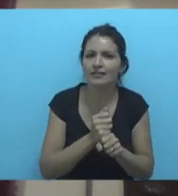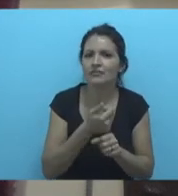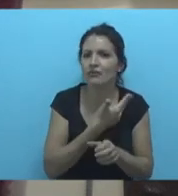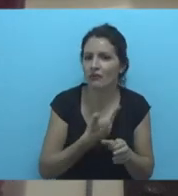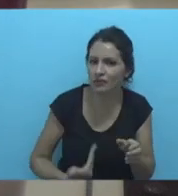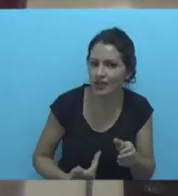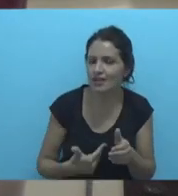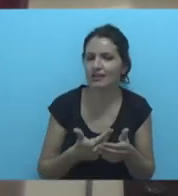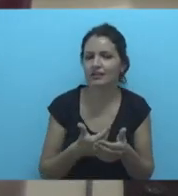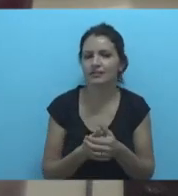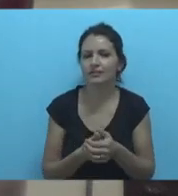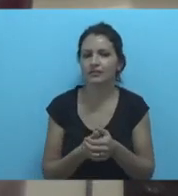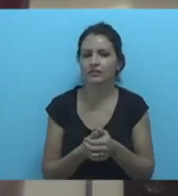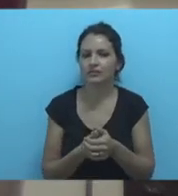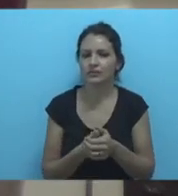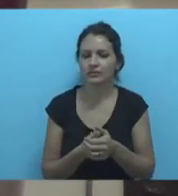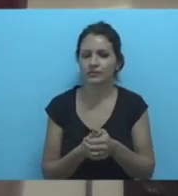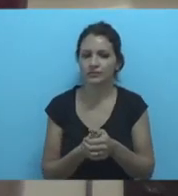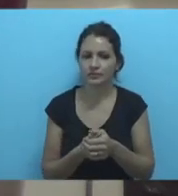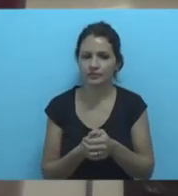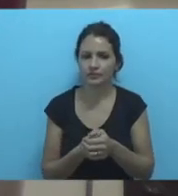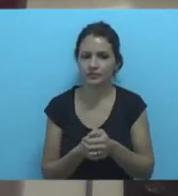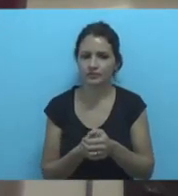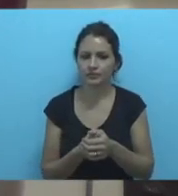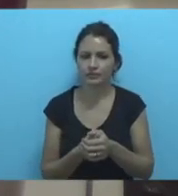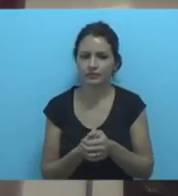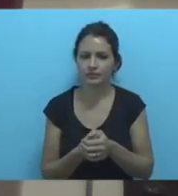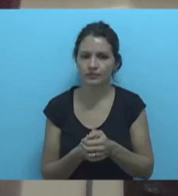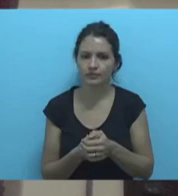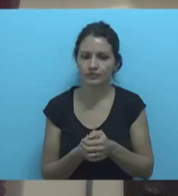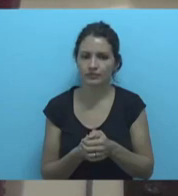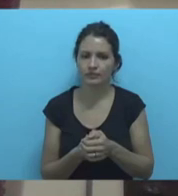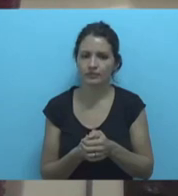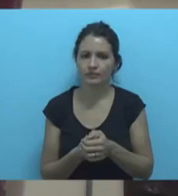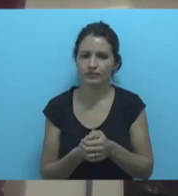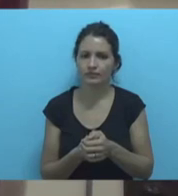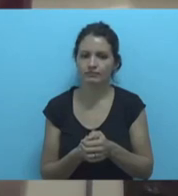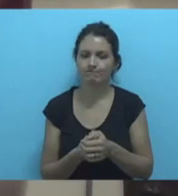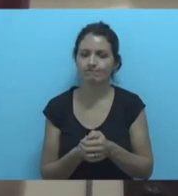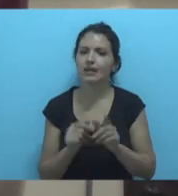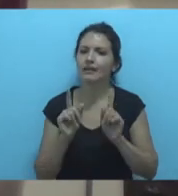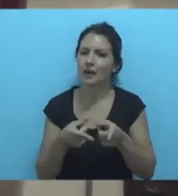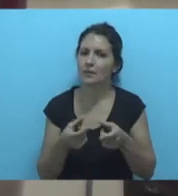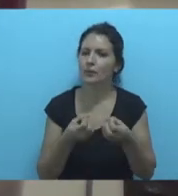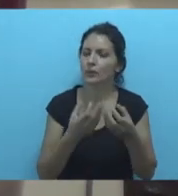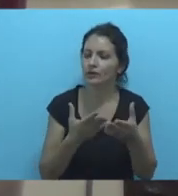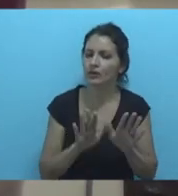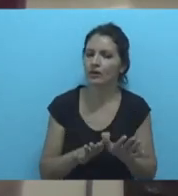que lo plantearemos en los ámbitos que corresponda, pero es bueno también tener un